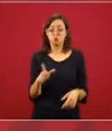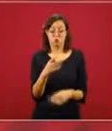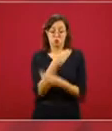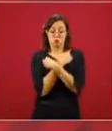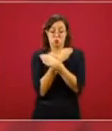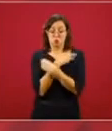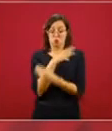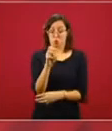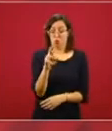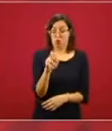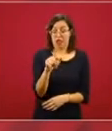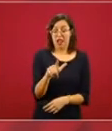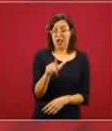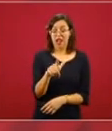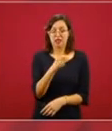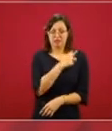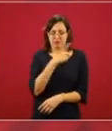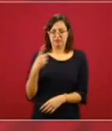bastante,